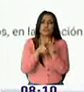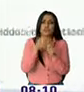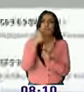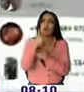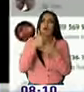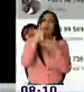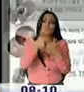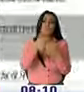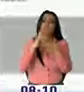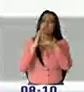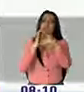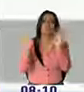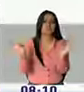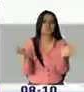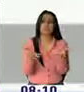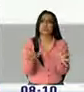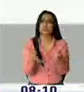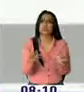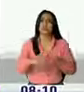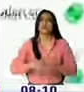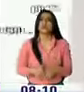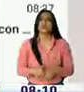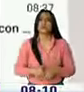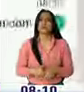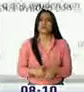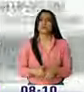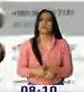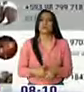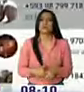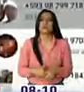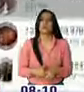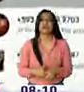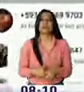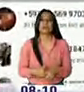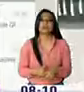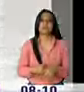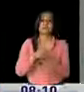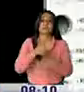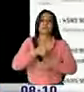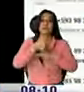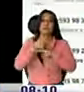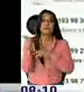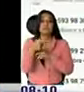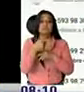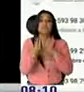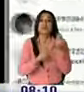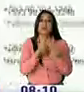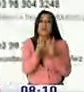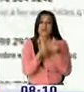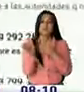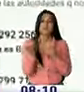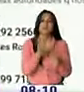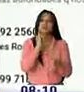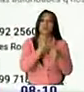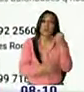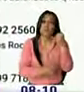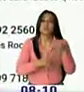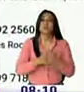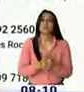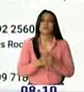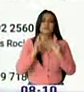transporte. ¿Ven? Así está. Ahí les dejamos para que la autoridad nos cuente qué se va a hacer. Y finalmente,